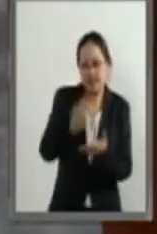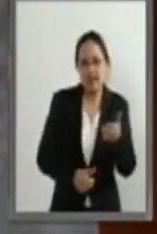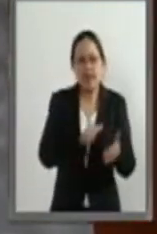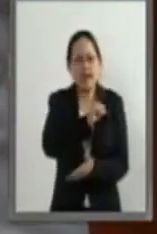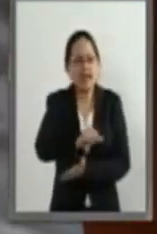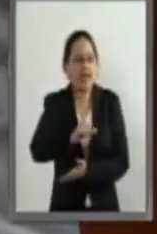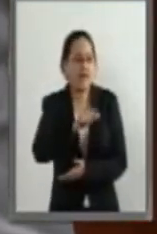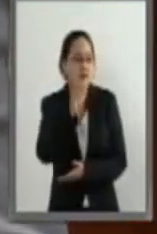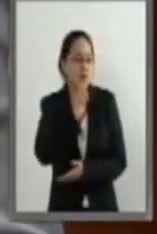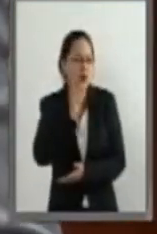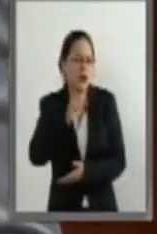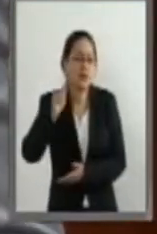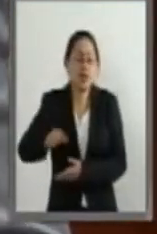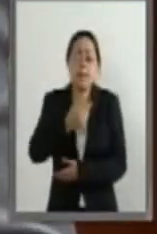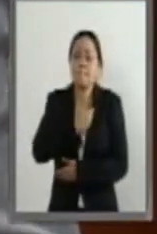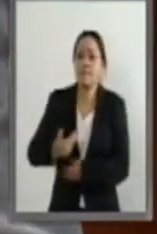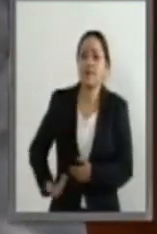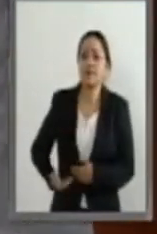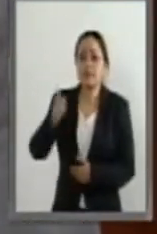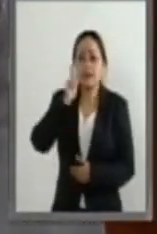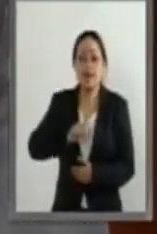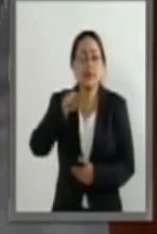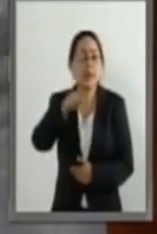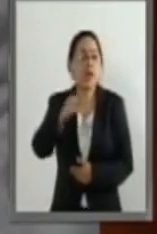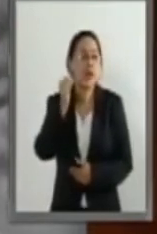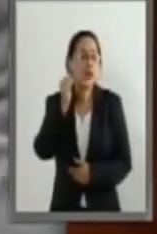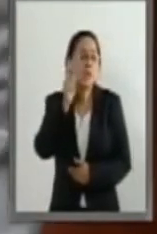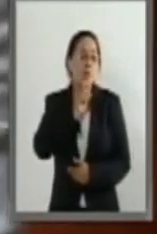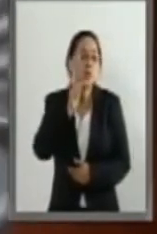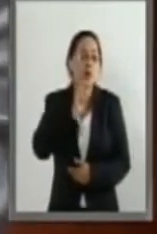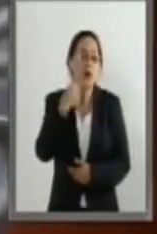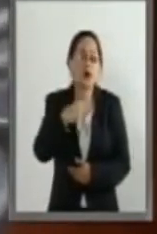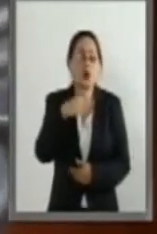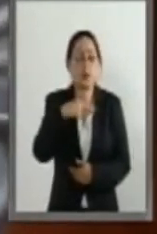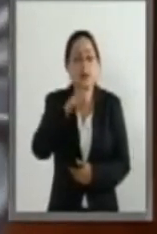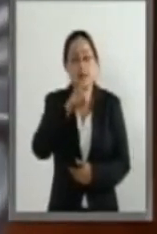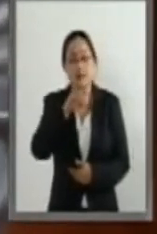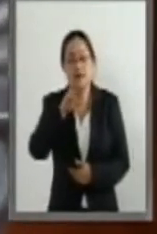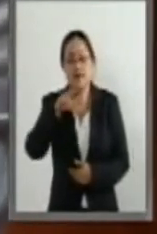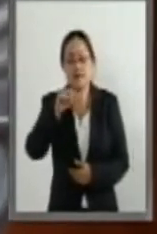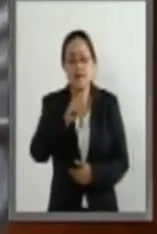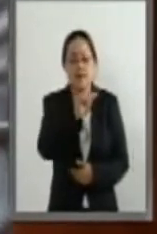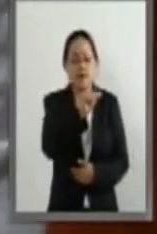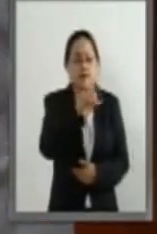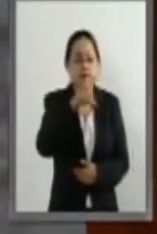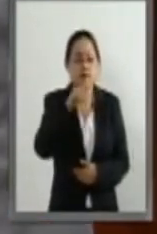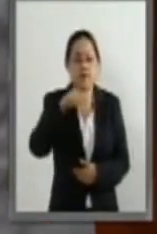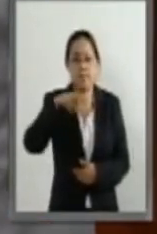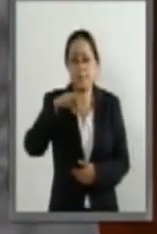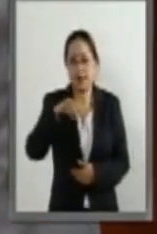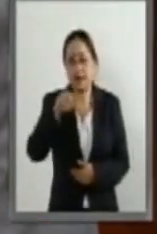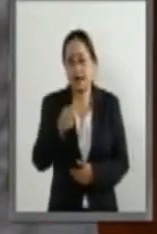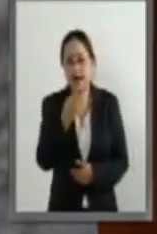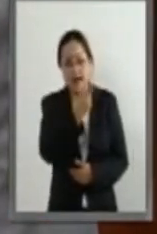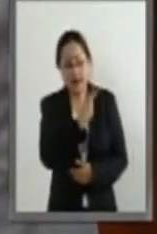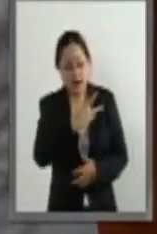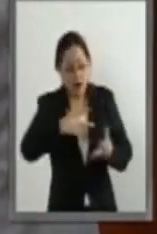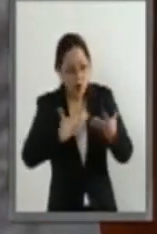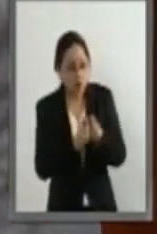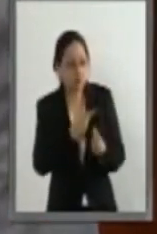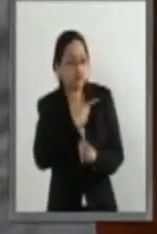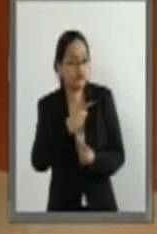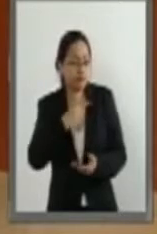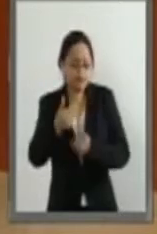la Comisión para la Igualdad de Género, la senadora Diva Adamira Gastelum, y por ello, juntas y juntos,